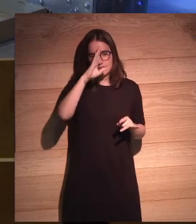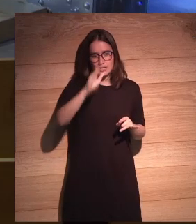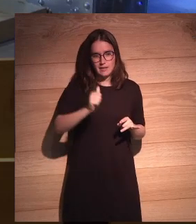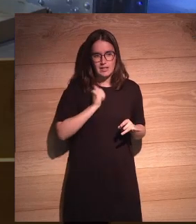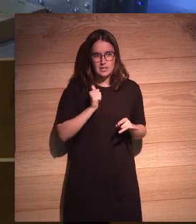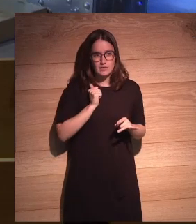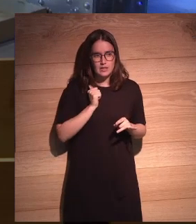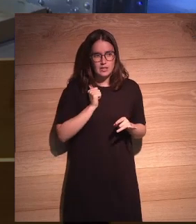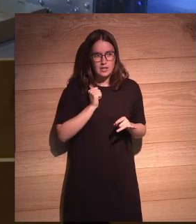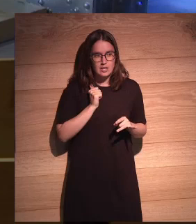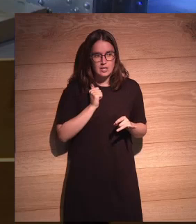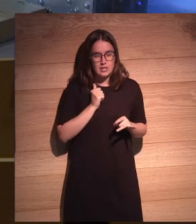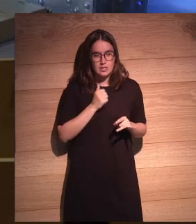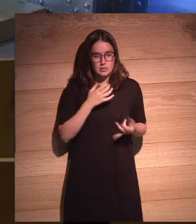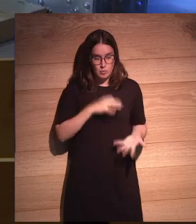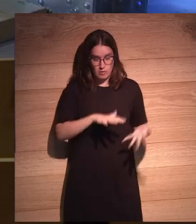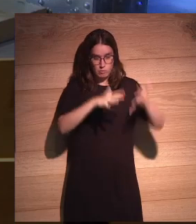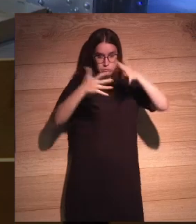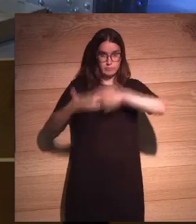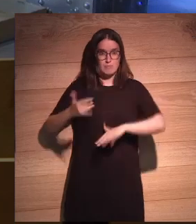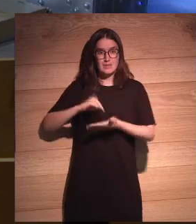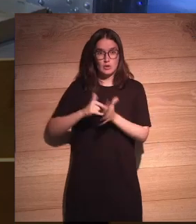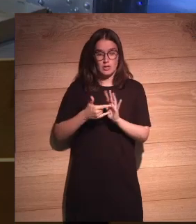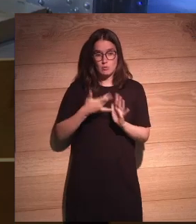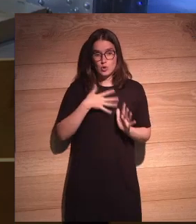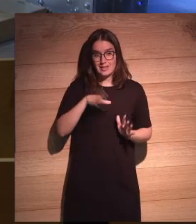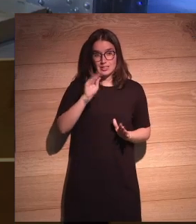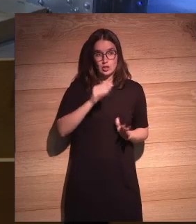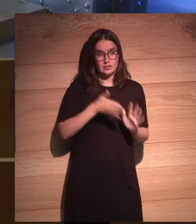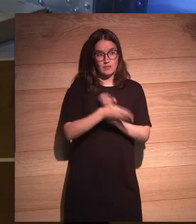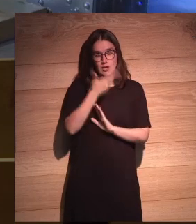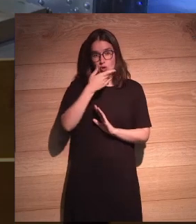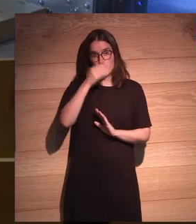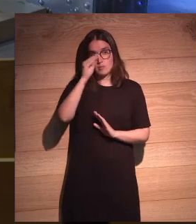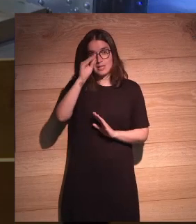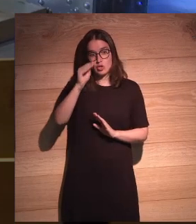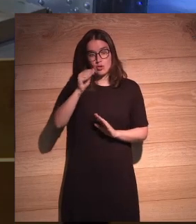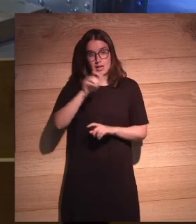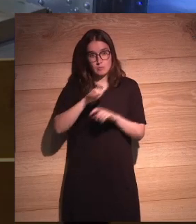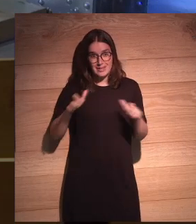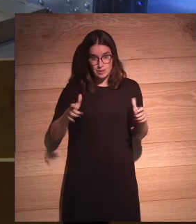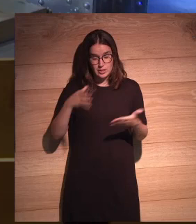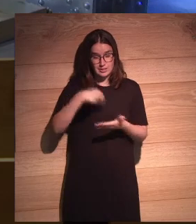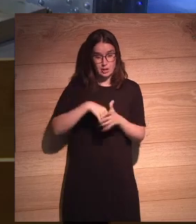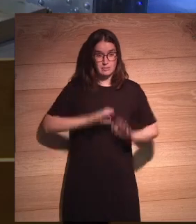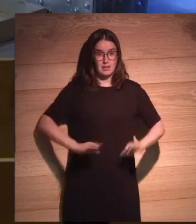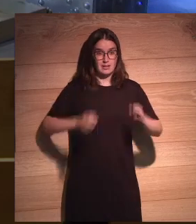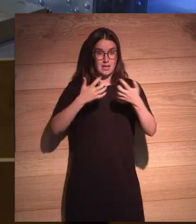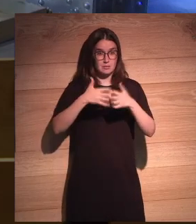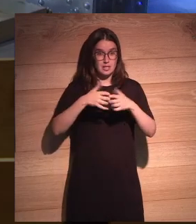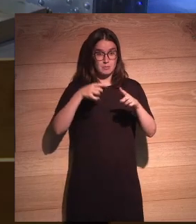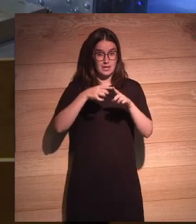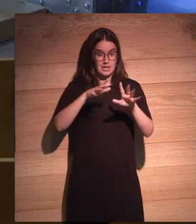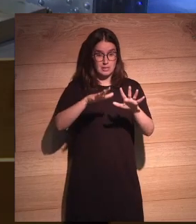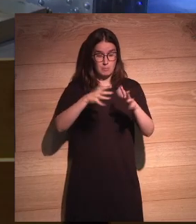artificial me imagino que se volcarán metodologías, porque entiendo que es el conocimiento del ser humano el que mete la especialidad en las máquinas para que